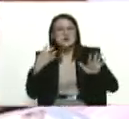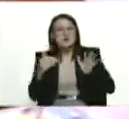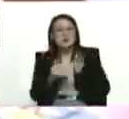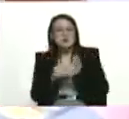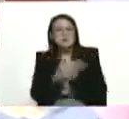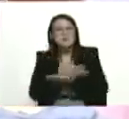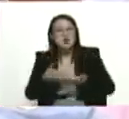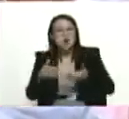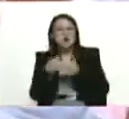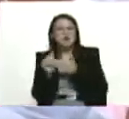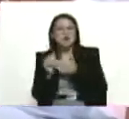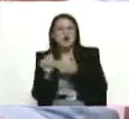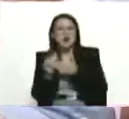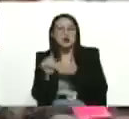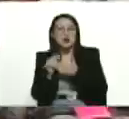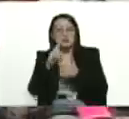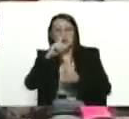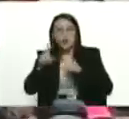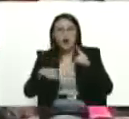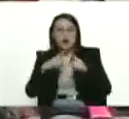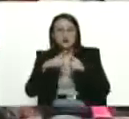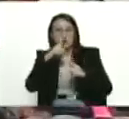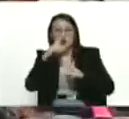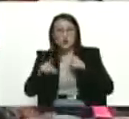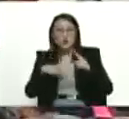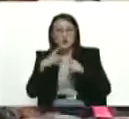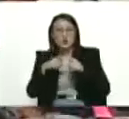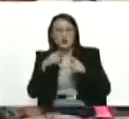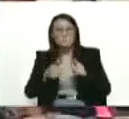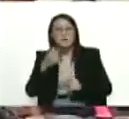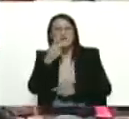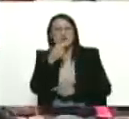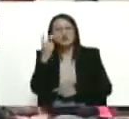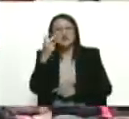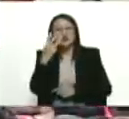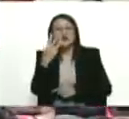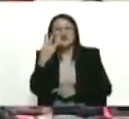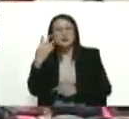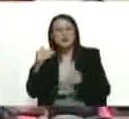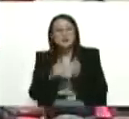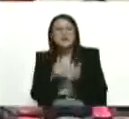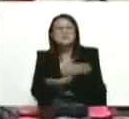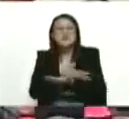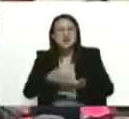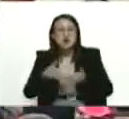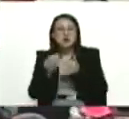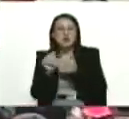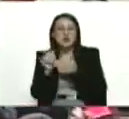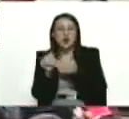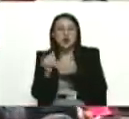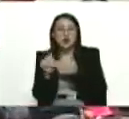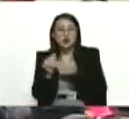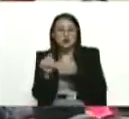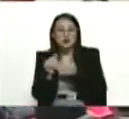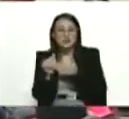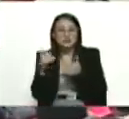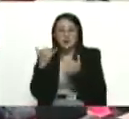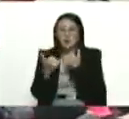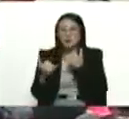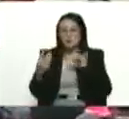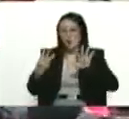millones de dólares por año, más de 234 mil millones de dólares en los